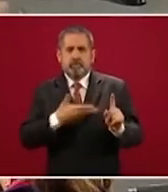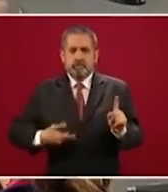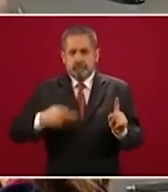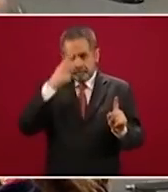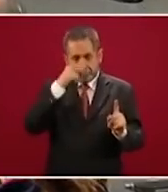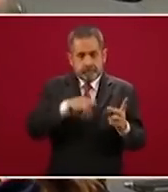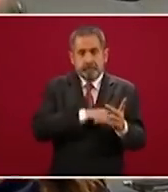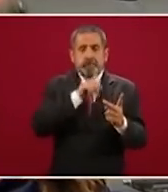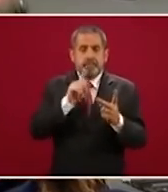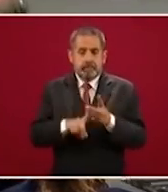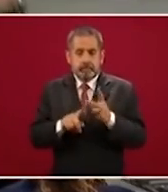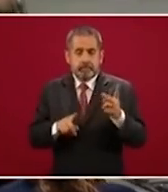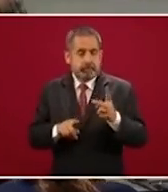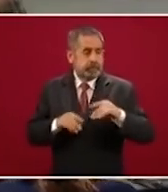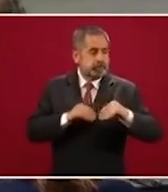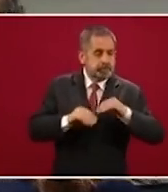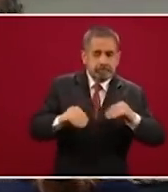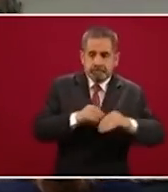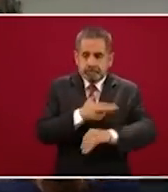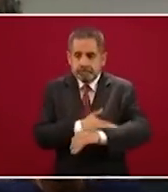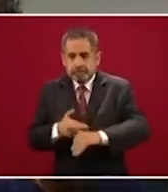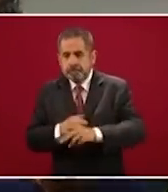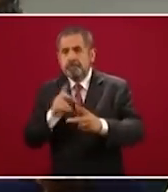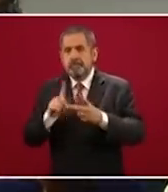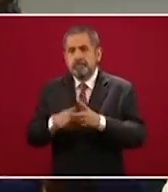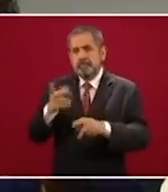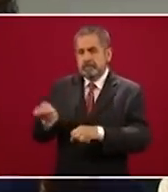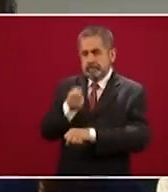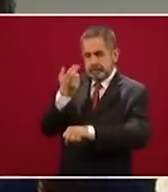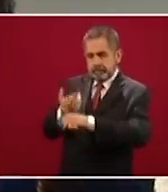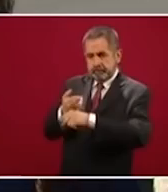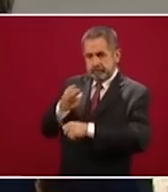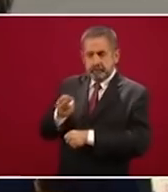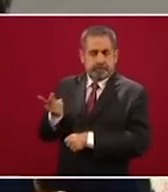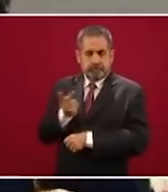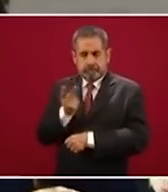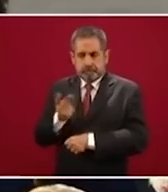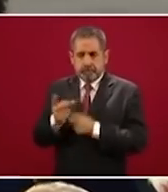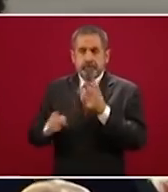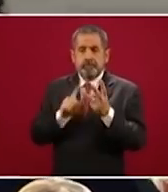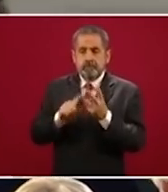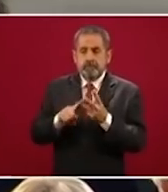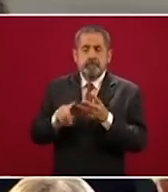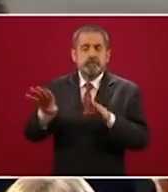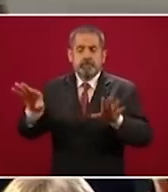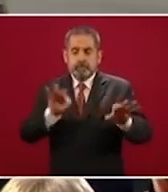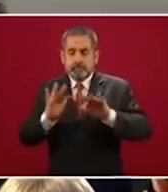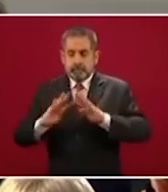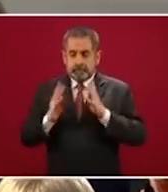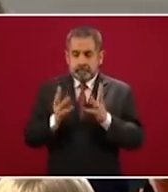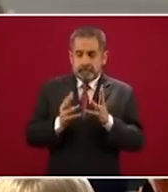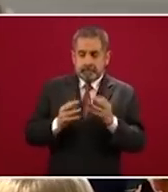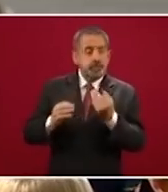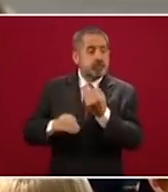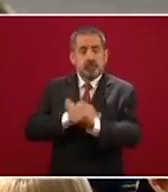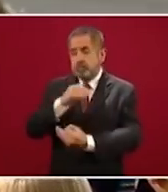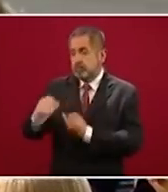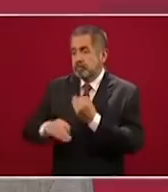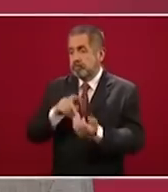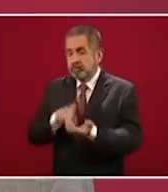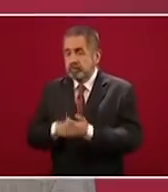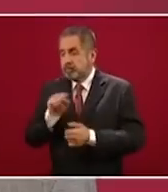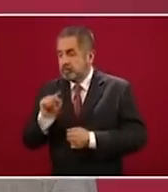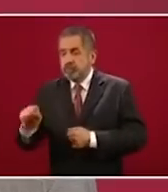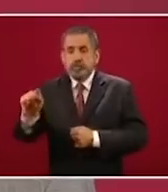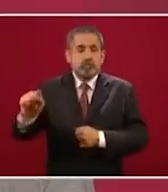¿Quién lo preside en sus operaciones cotidianas? El secretario de Salud. ¿Quién lo compone? Prácticamente todas las entidades de